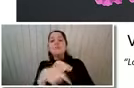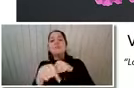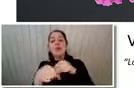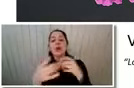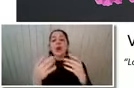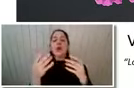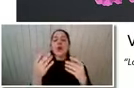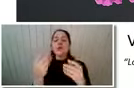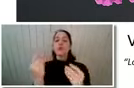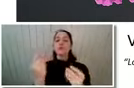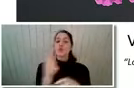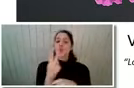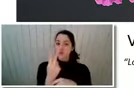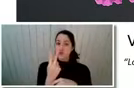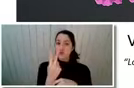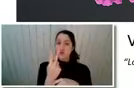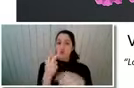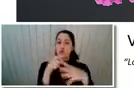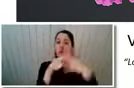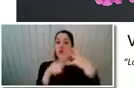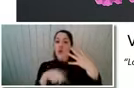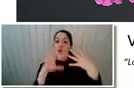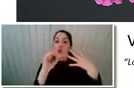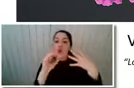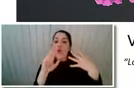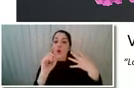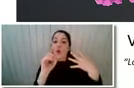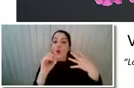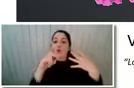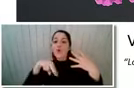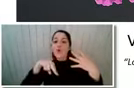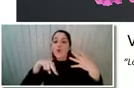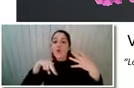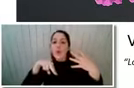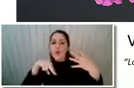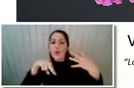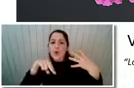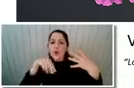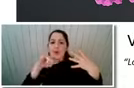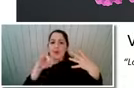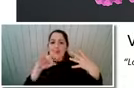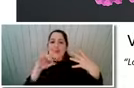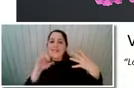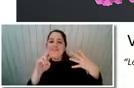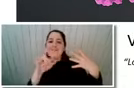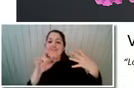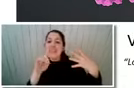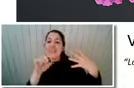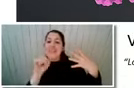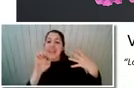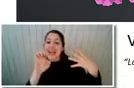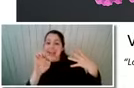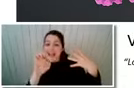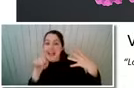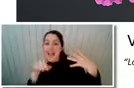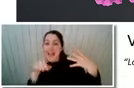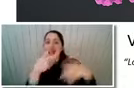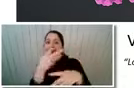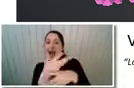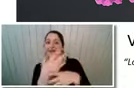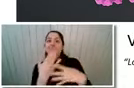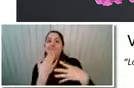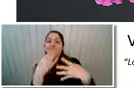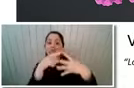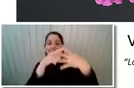hay 4 géneros, o sea, 4 grupos de virus que son emparentados entre sí, y